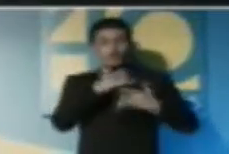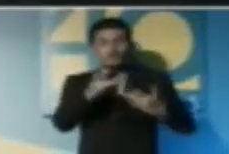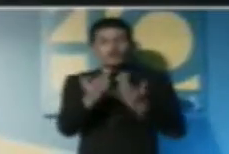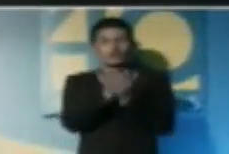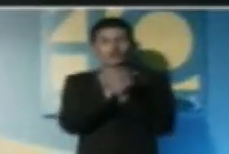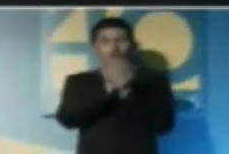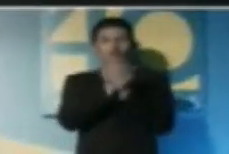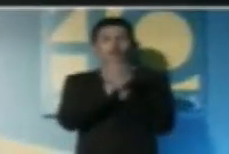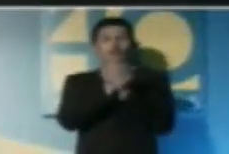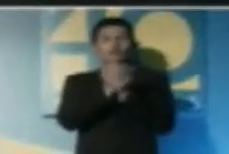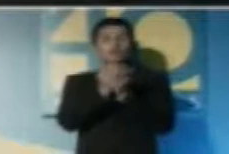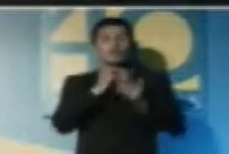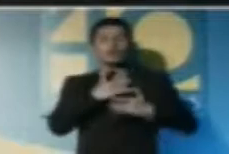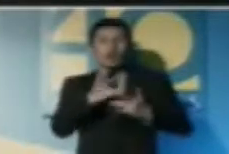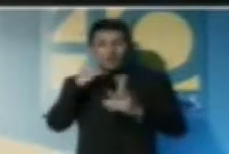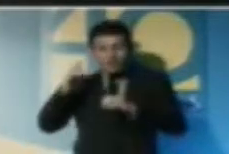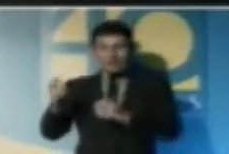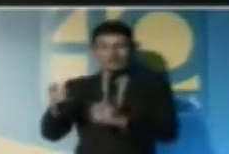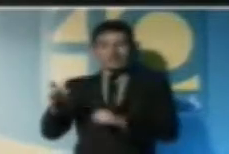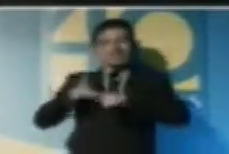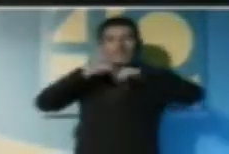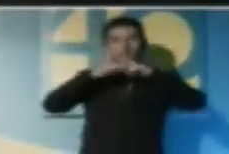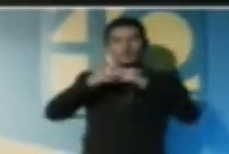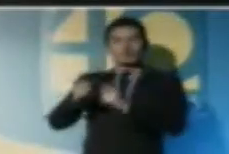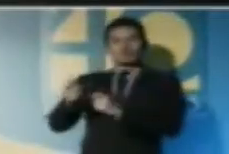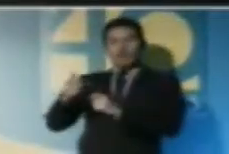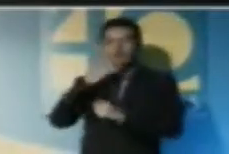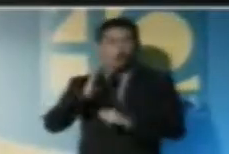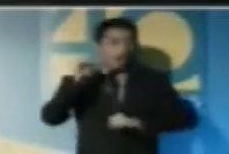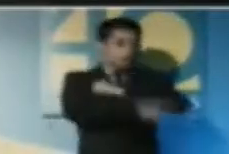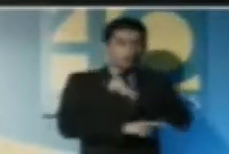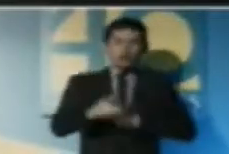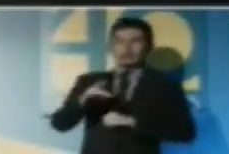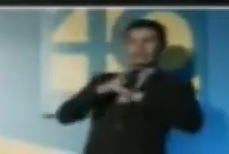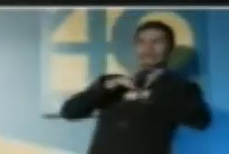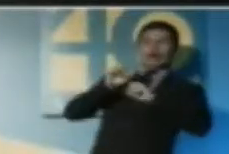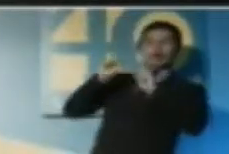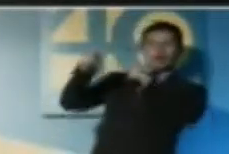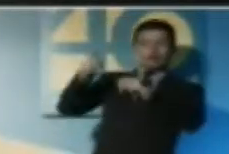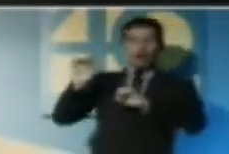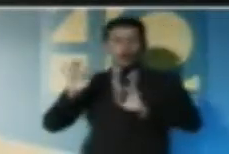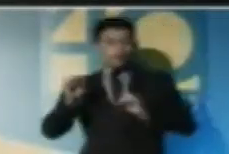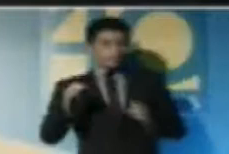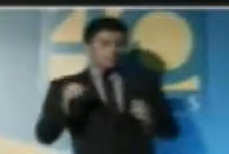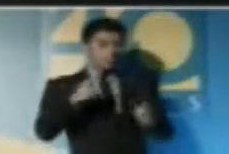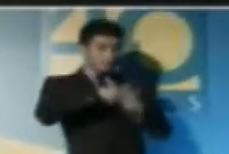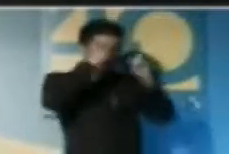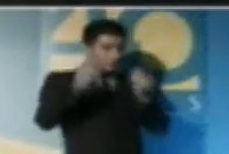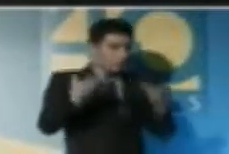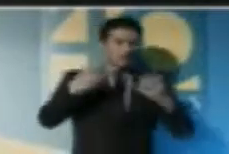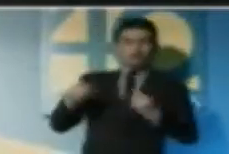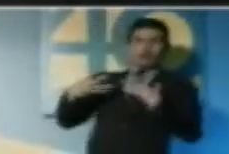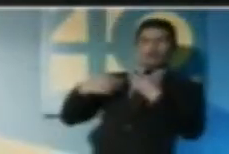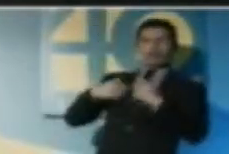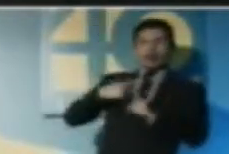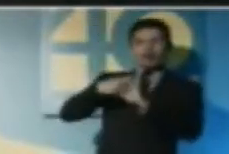por incentivos, bien sean ellos estímulos o sanciones. Lo que se requiere es escoger los incentivos correctos